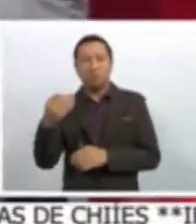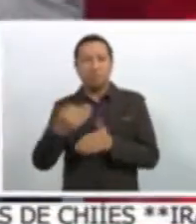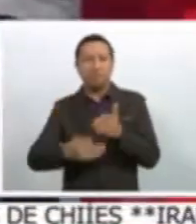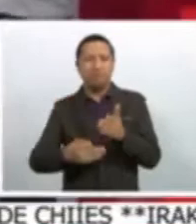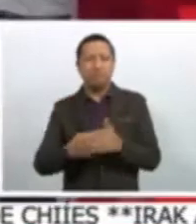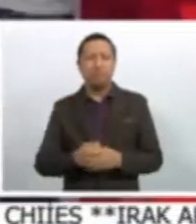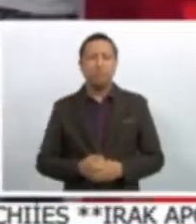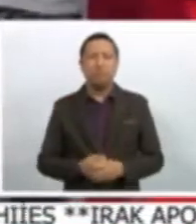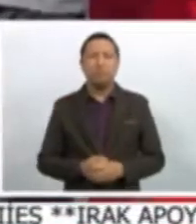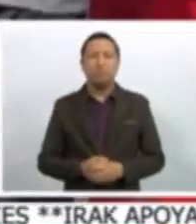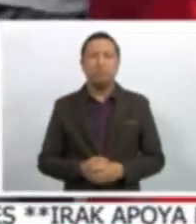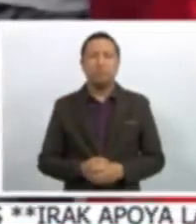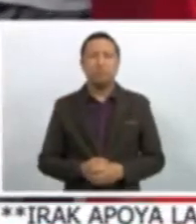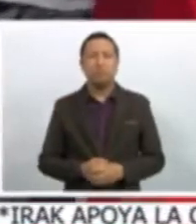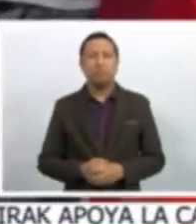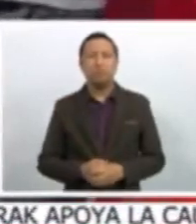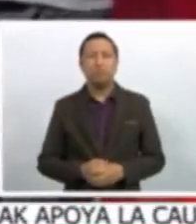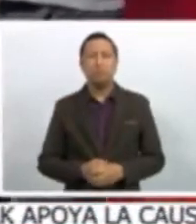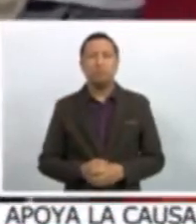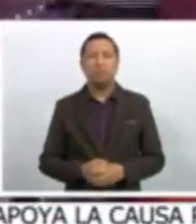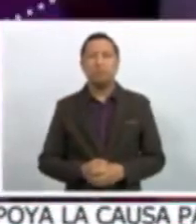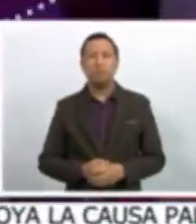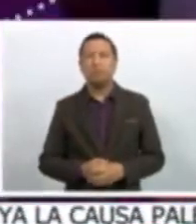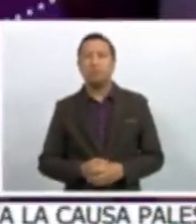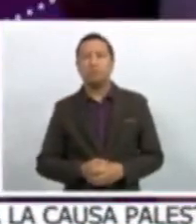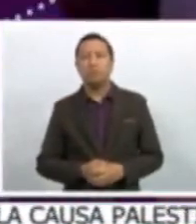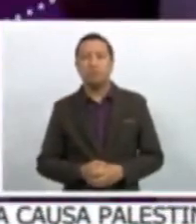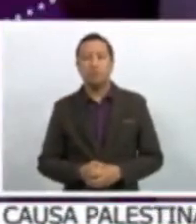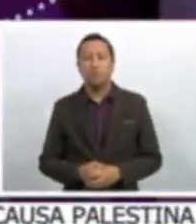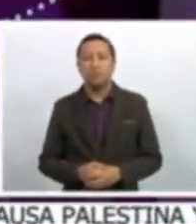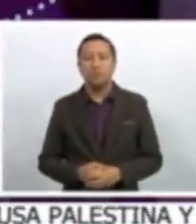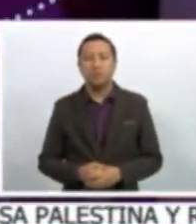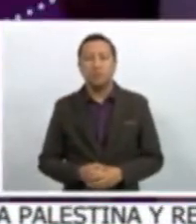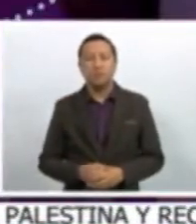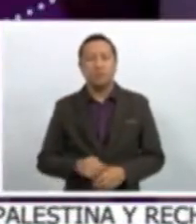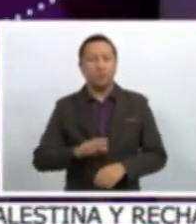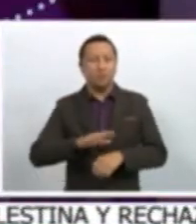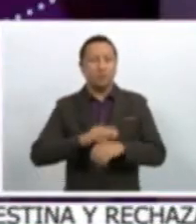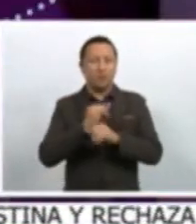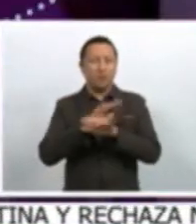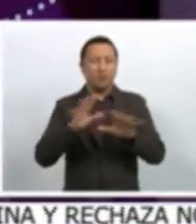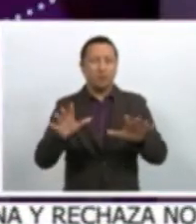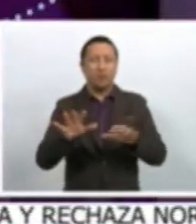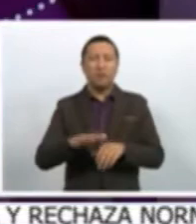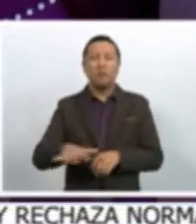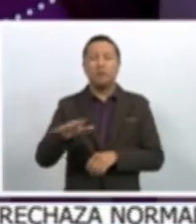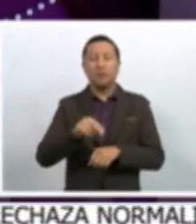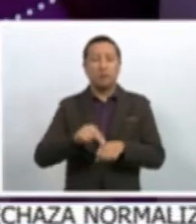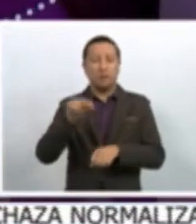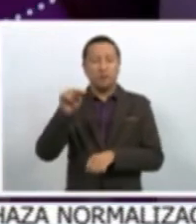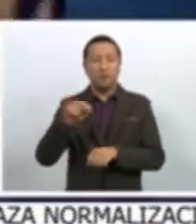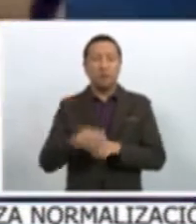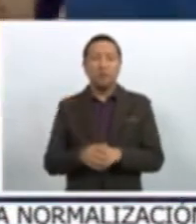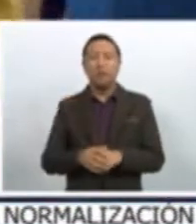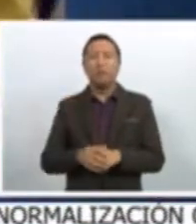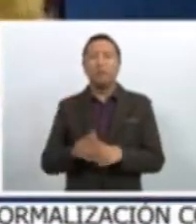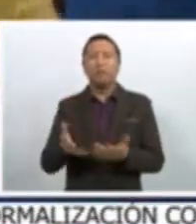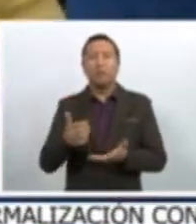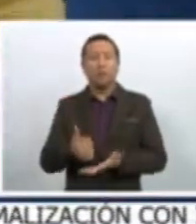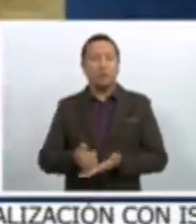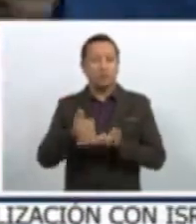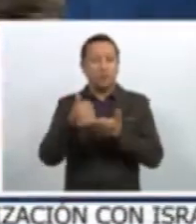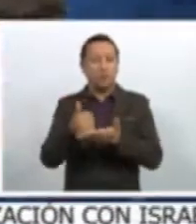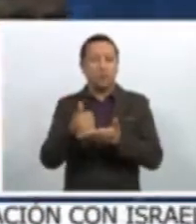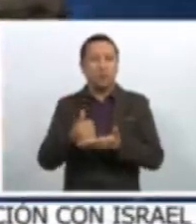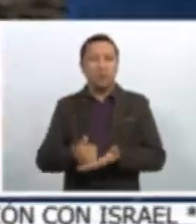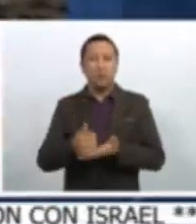Con información de Raúl Parra, Franco Betancourt. Y en más información generada en la zona norte del estado, la asistencia social ha sido fundamental